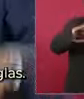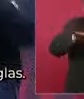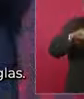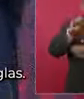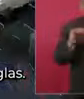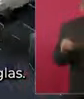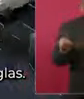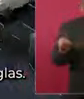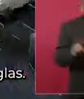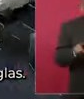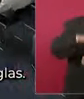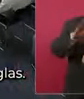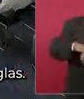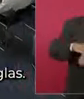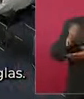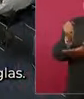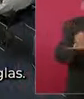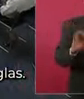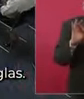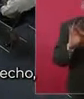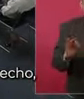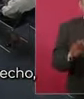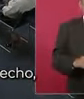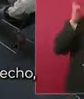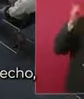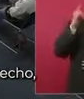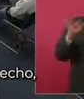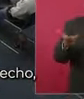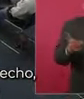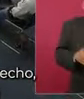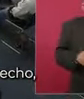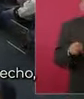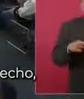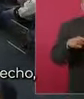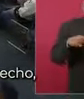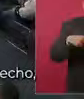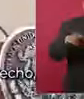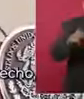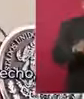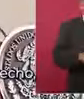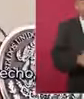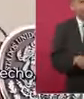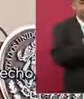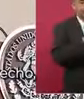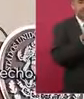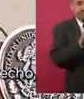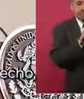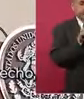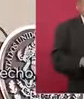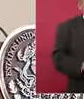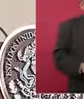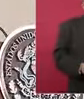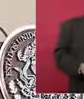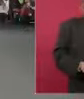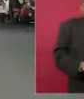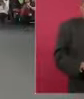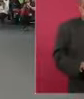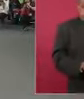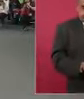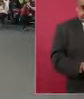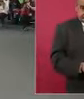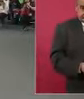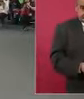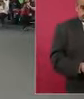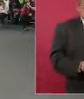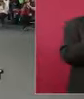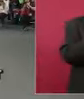es decir, todos aprobaron las reglas. Ojalá así suceda en el flanco derecho, que definan